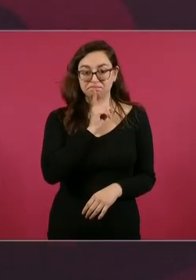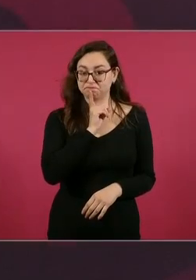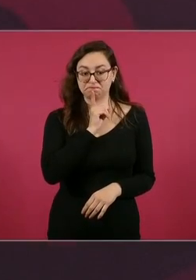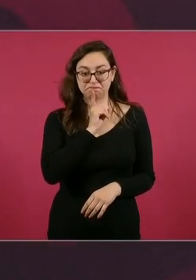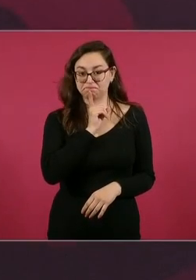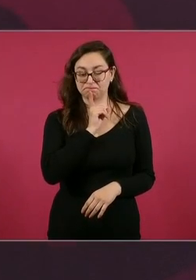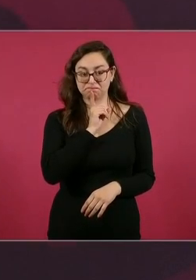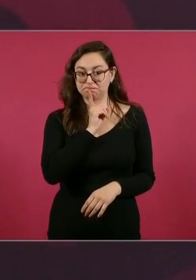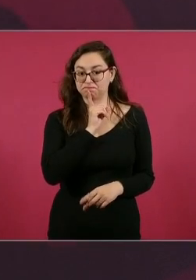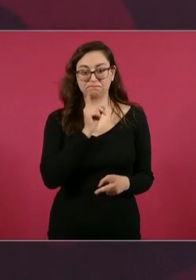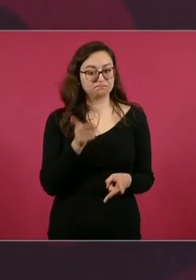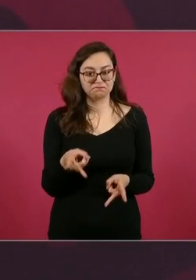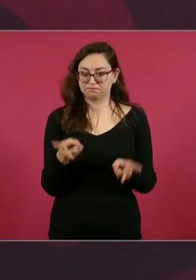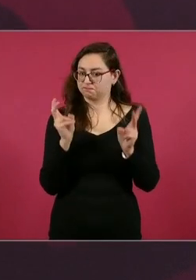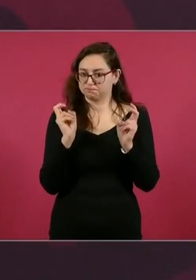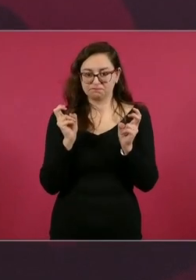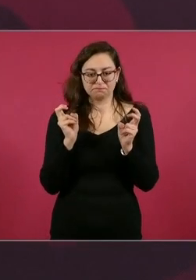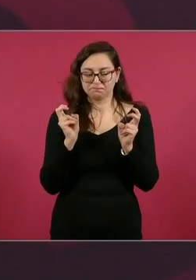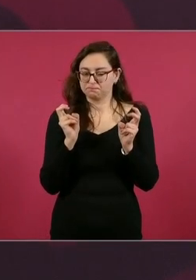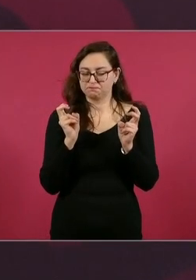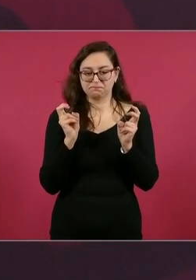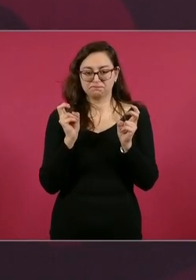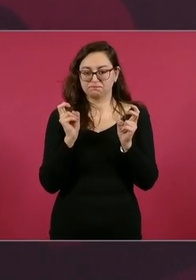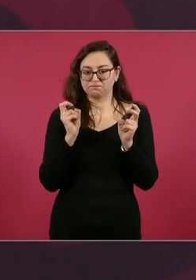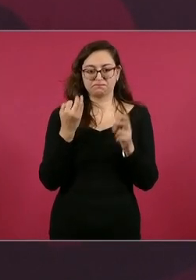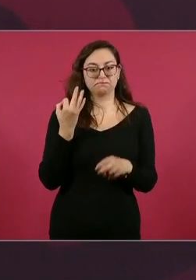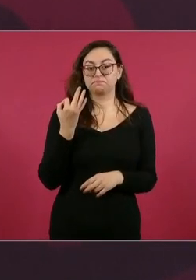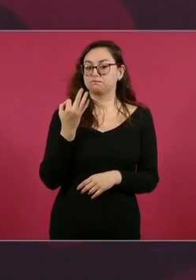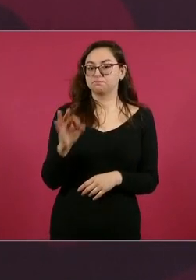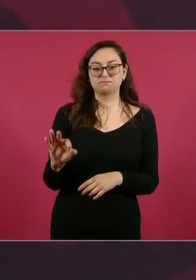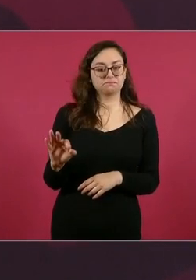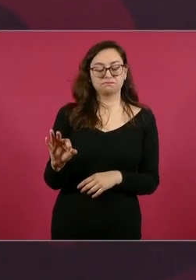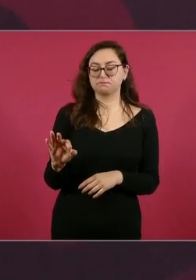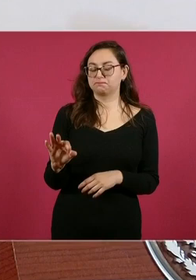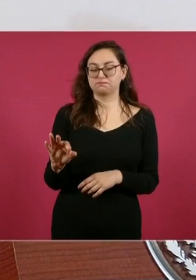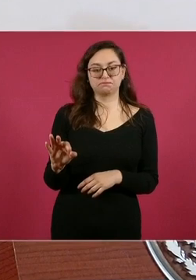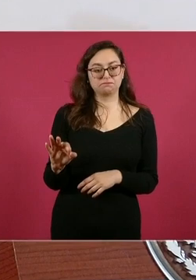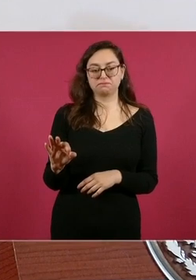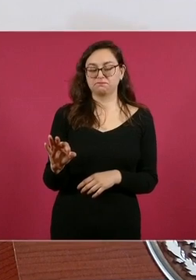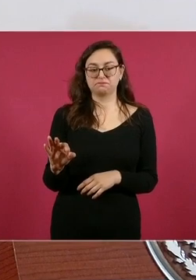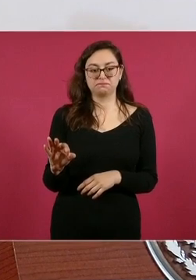mentir No robar no trae